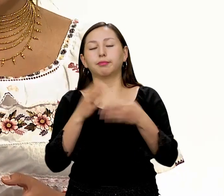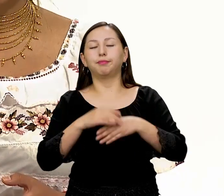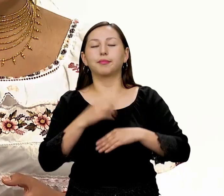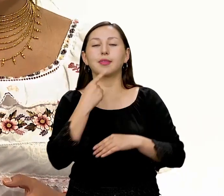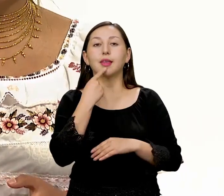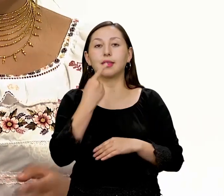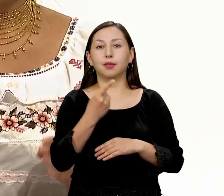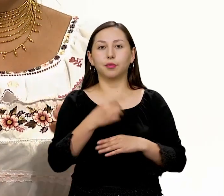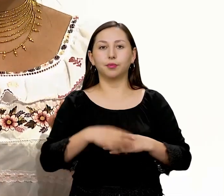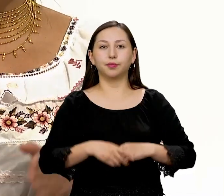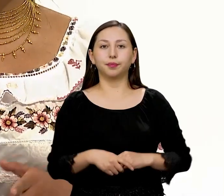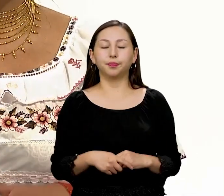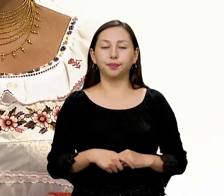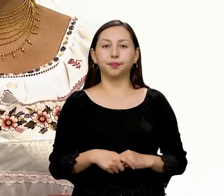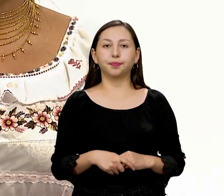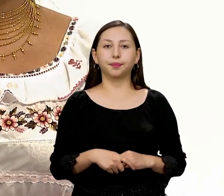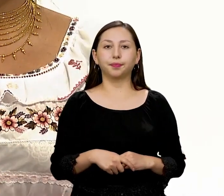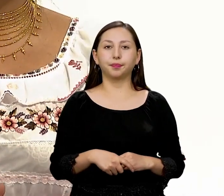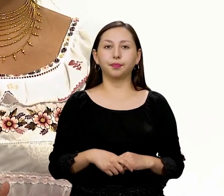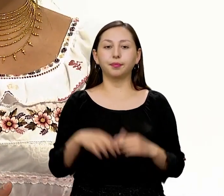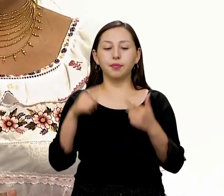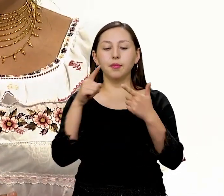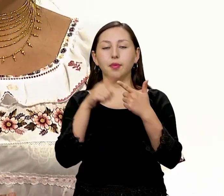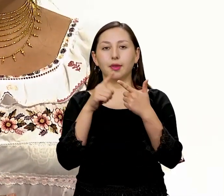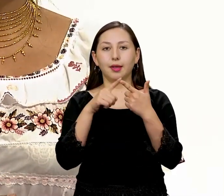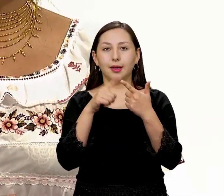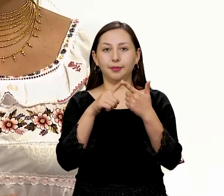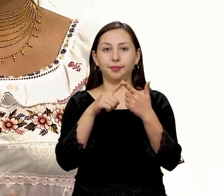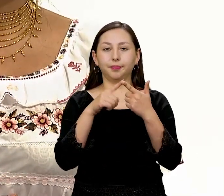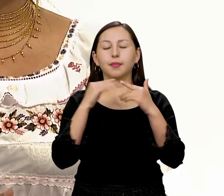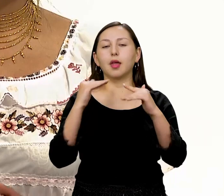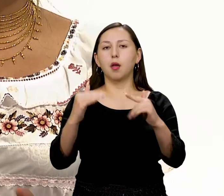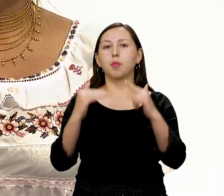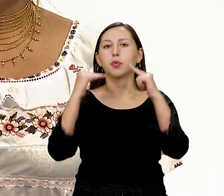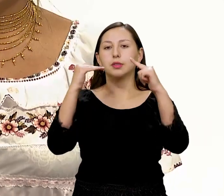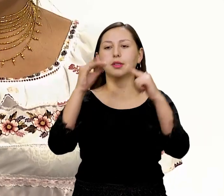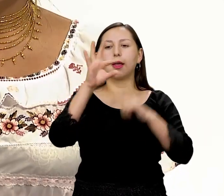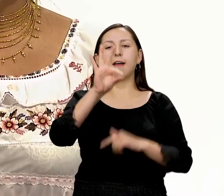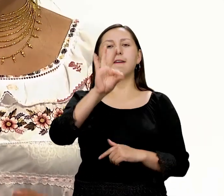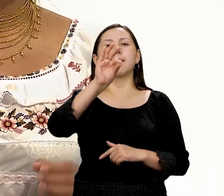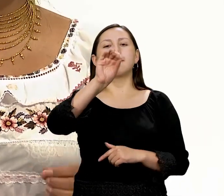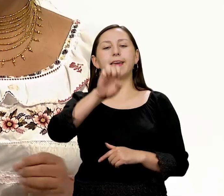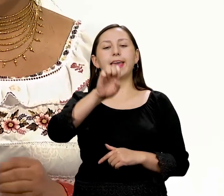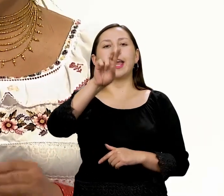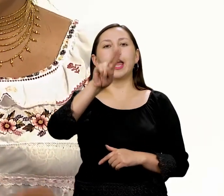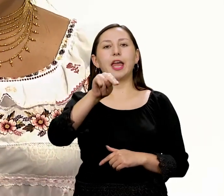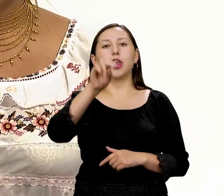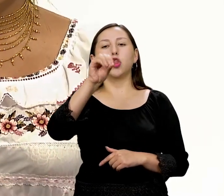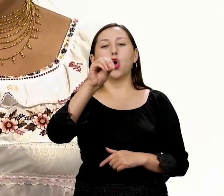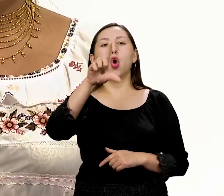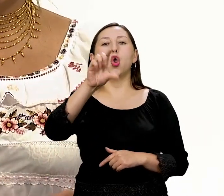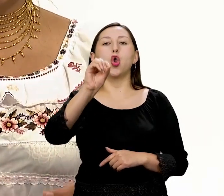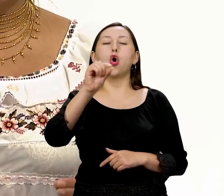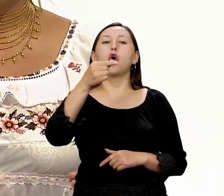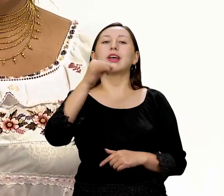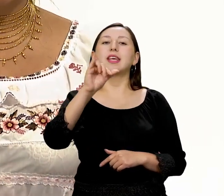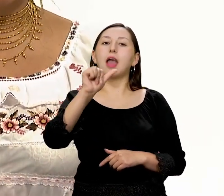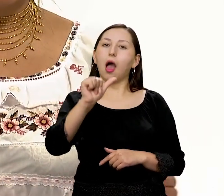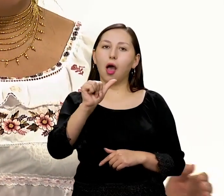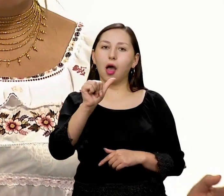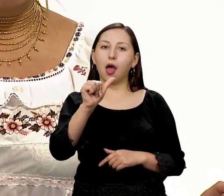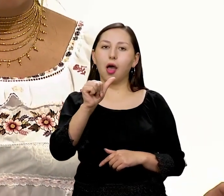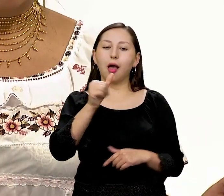número de granos? Y el otro tema viene a ser la etapa fenológica. ¿Qué es la fenología? Viene a